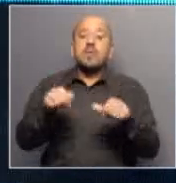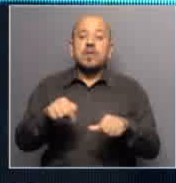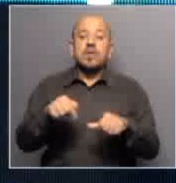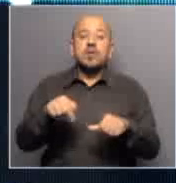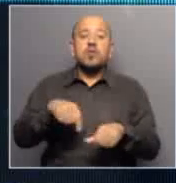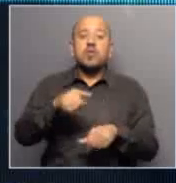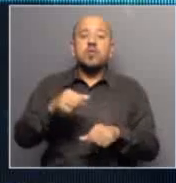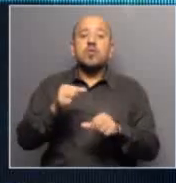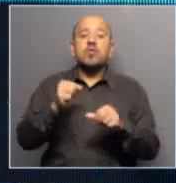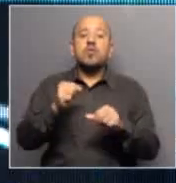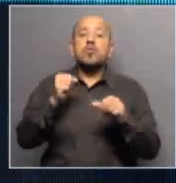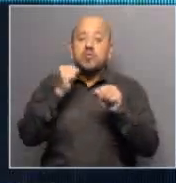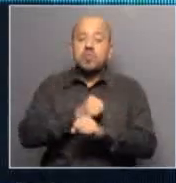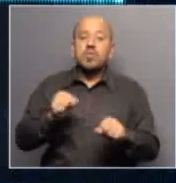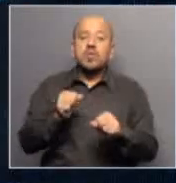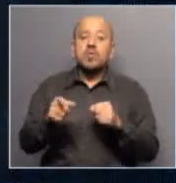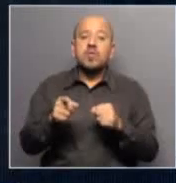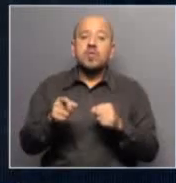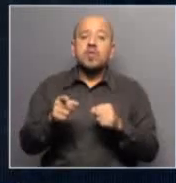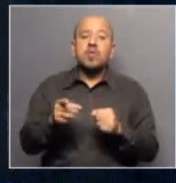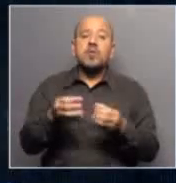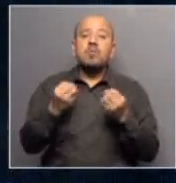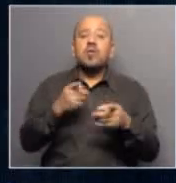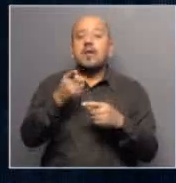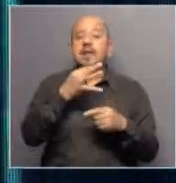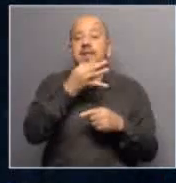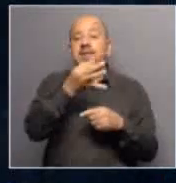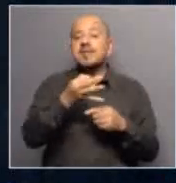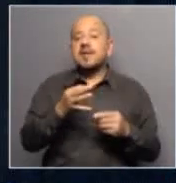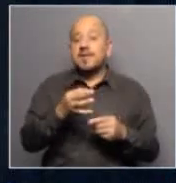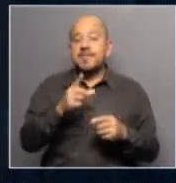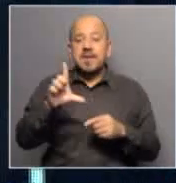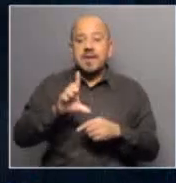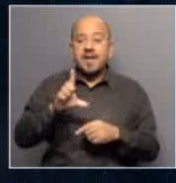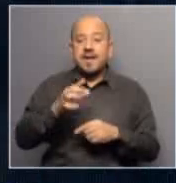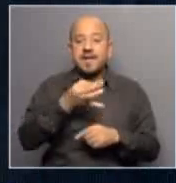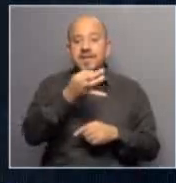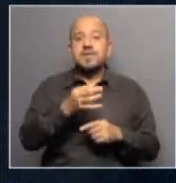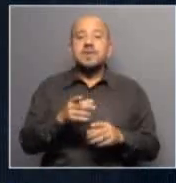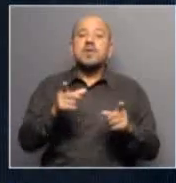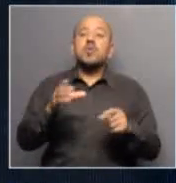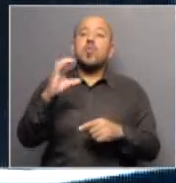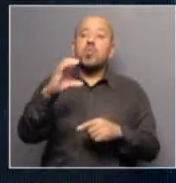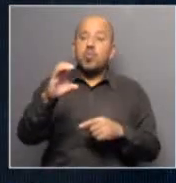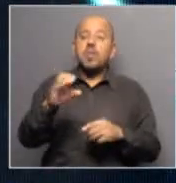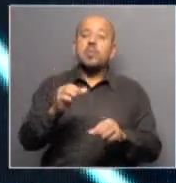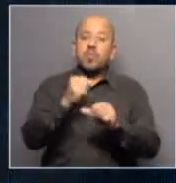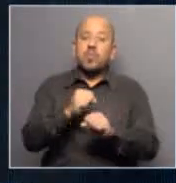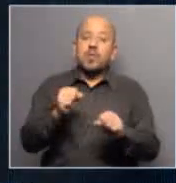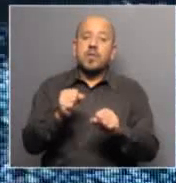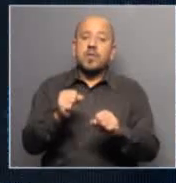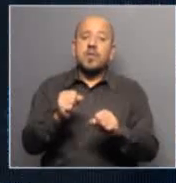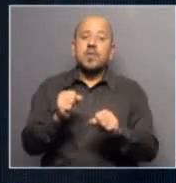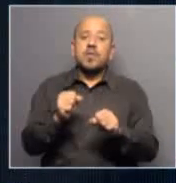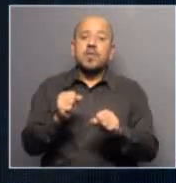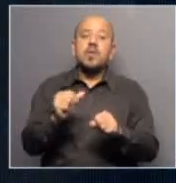donde se pueden cometer ilícitos? Porque él dice, en los clubes canábicos puede... Bueno, en los